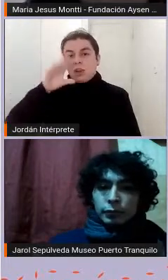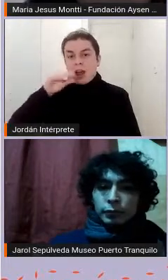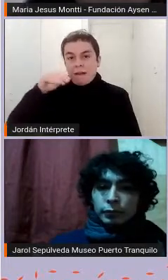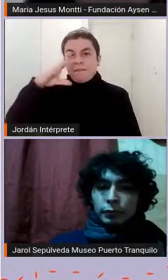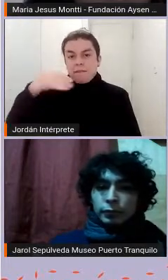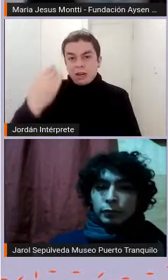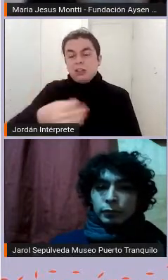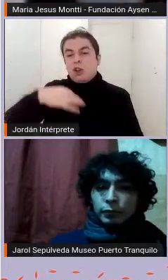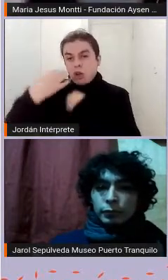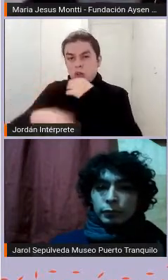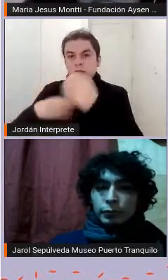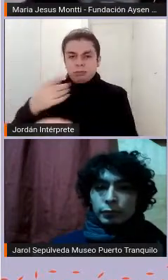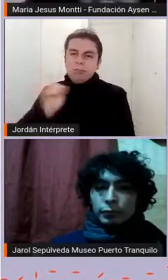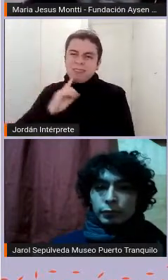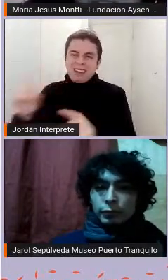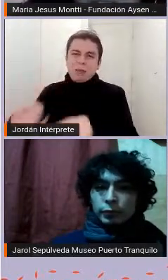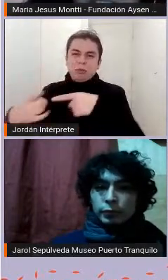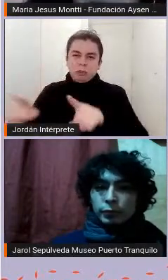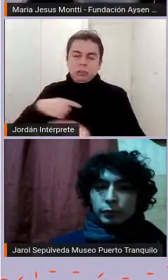ir contándoles.